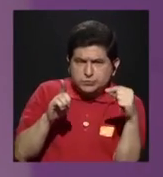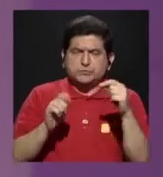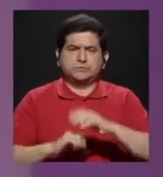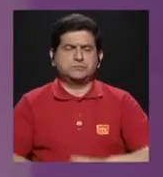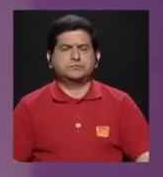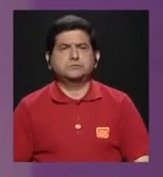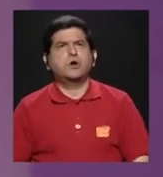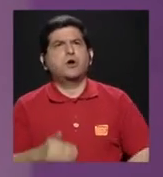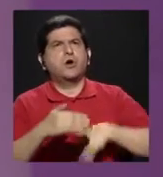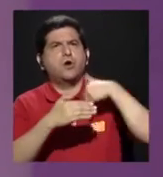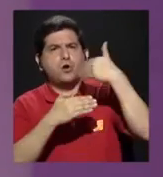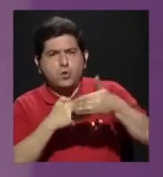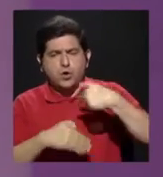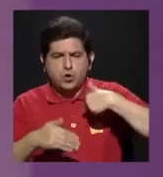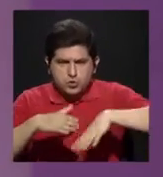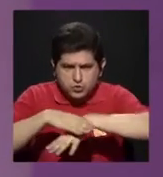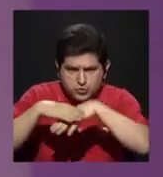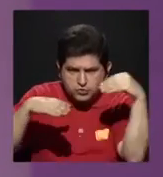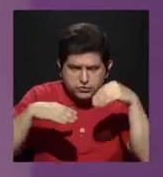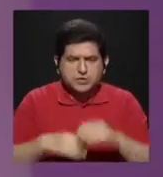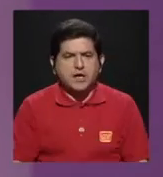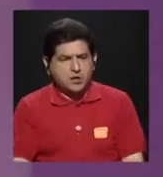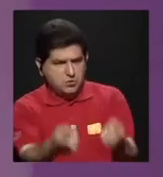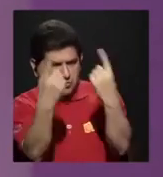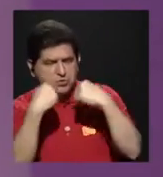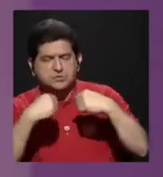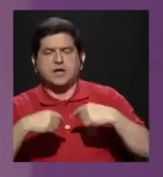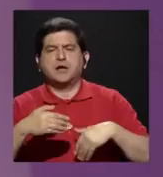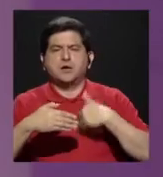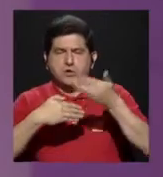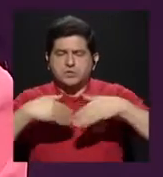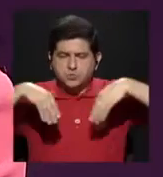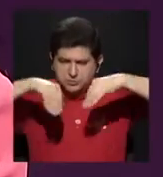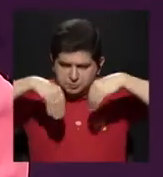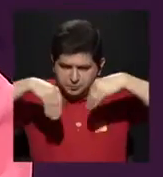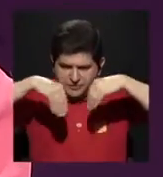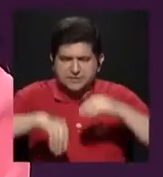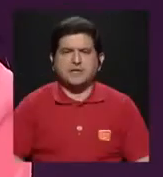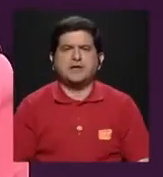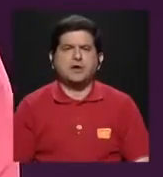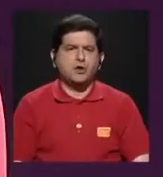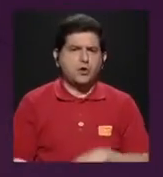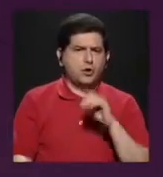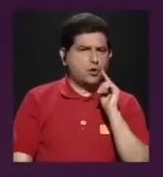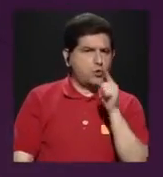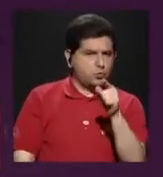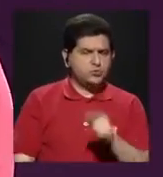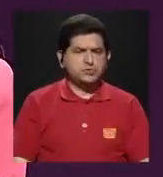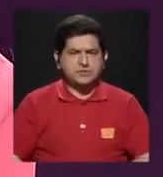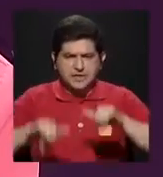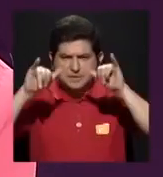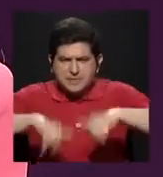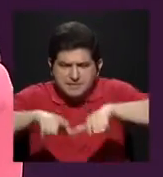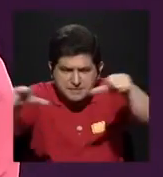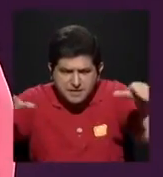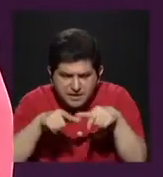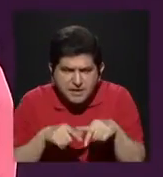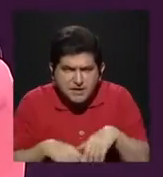y después que salgo, me los traigo y los vendo. ¿Cuánto dura usted ahí en el manglar